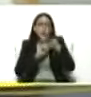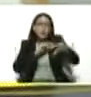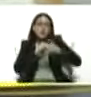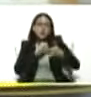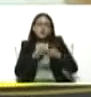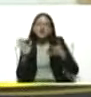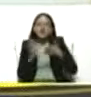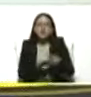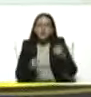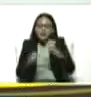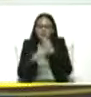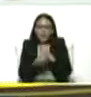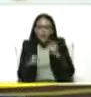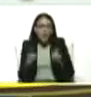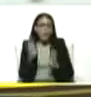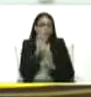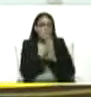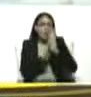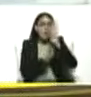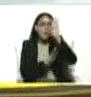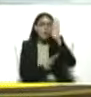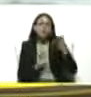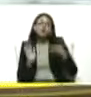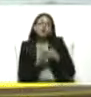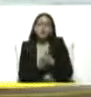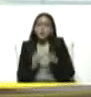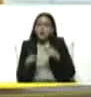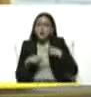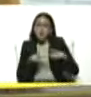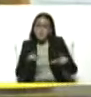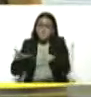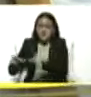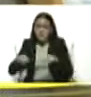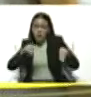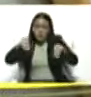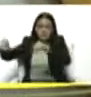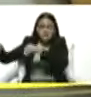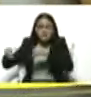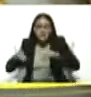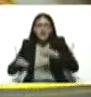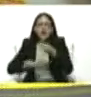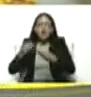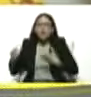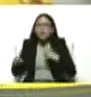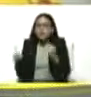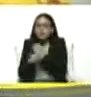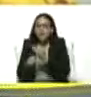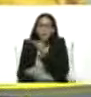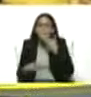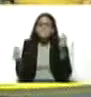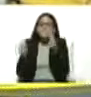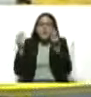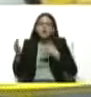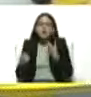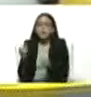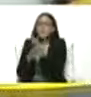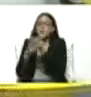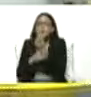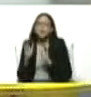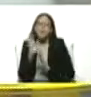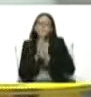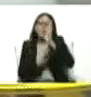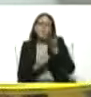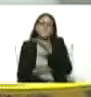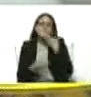para transformar las capacidades técnicas de sus parcelas y sus unidades de producción. En este momento, presidente, en esta localidad